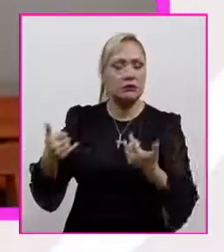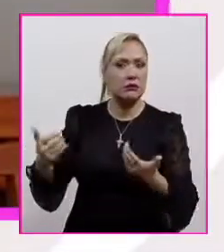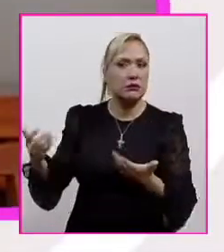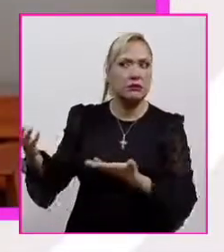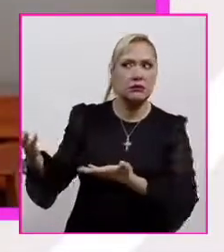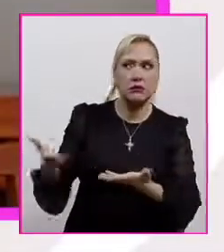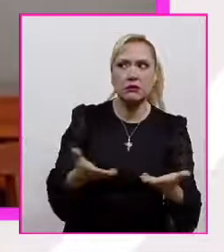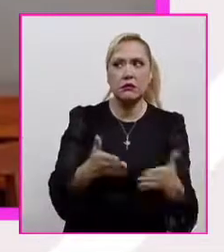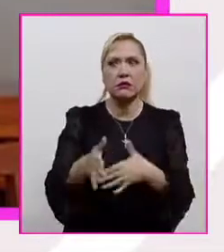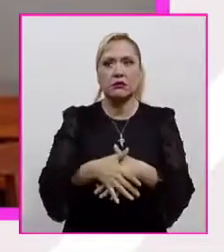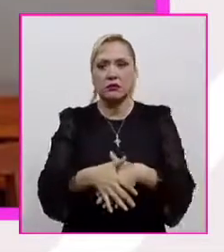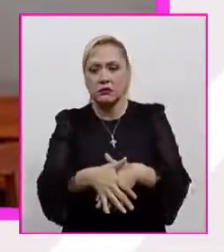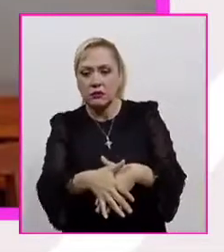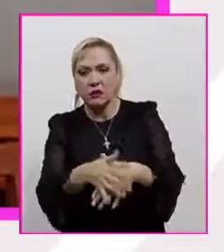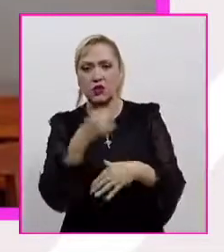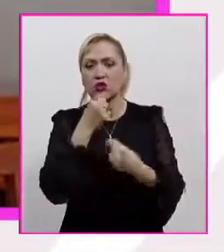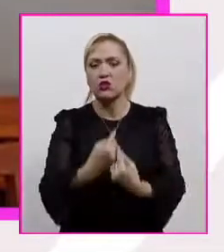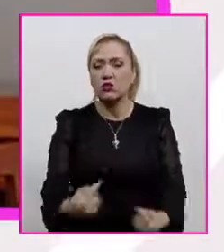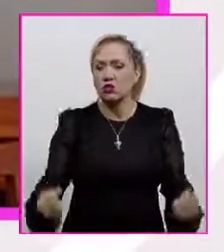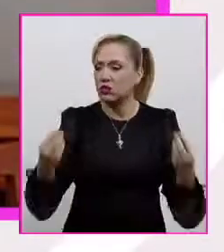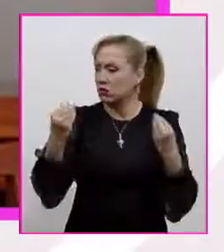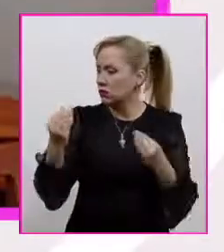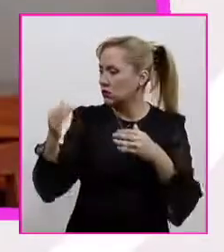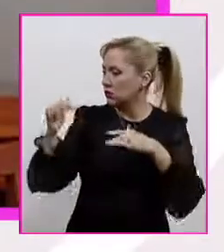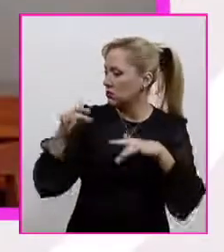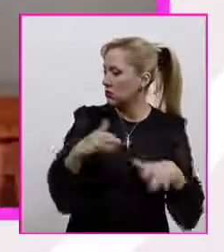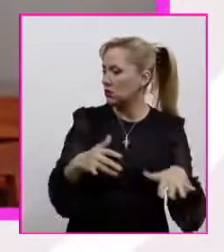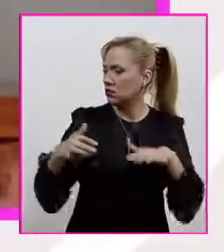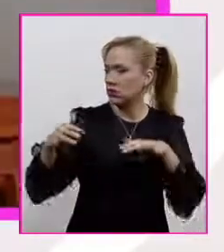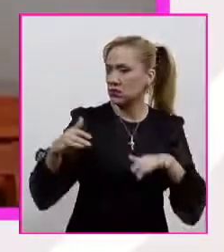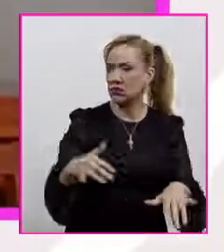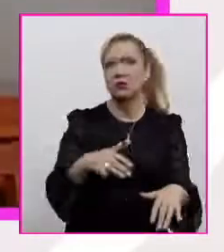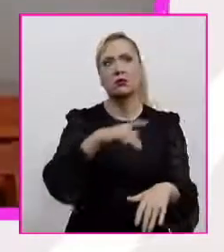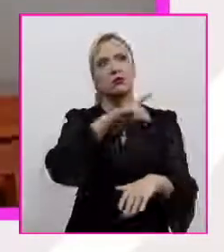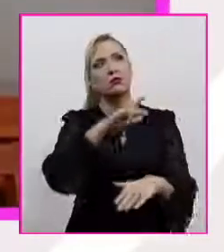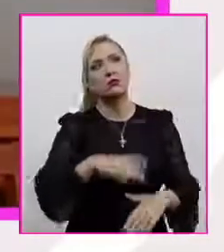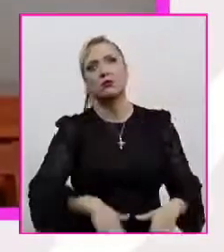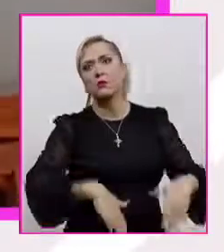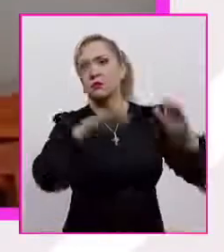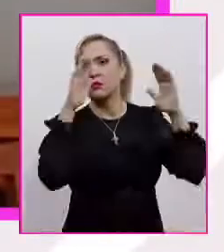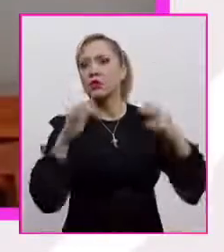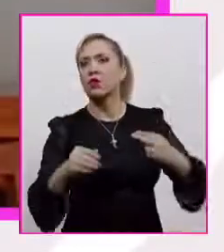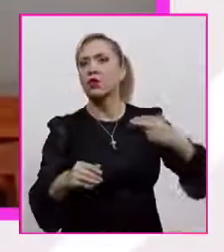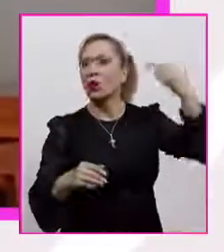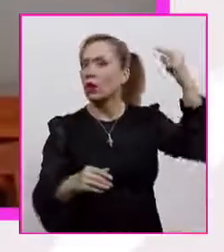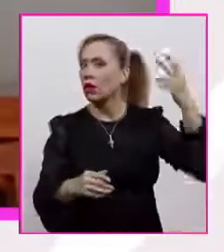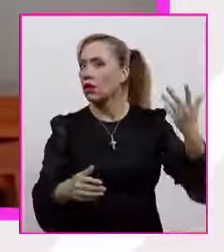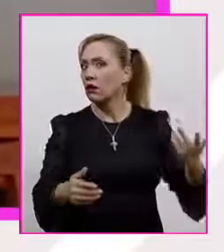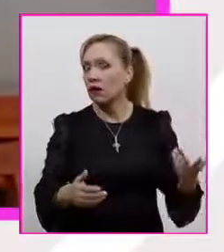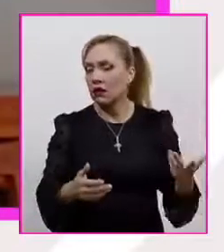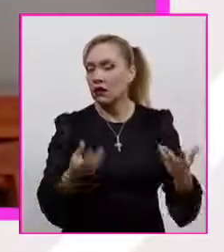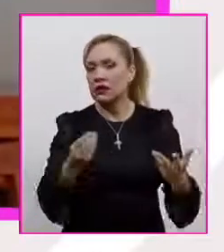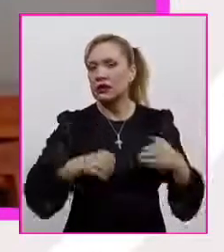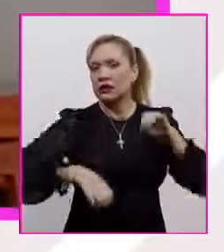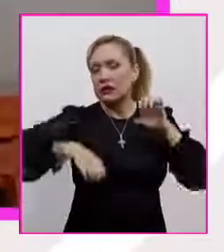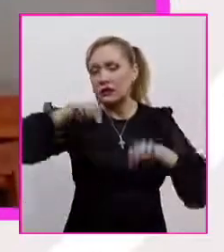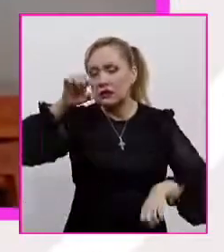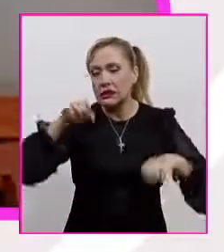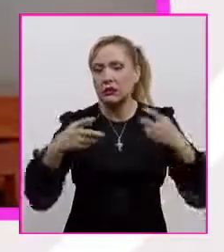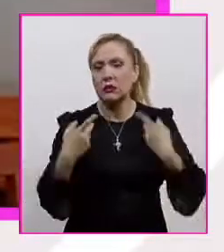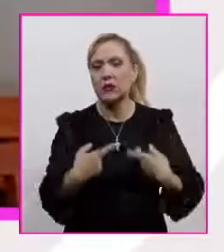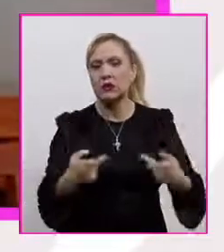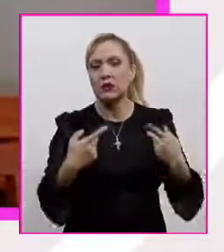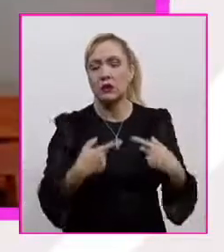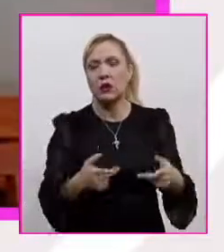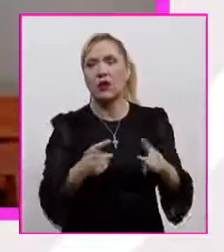Y a pesar de lo que marcaría el sentido común y los datos duros, los mercados laborales, esta exigencia, como digo,